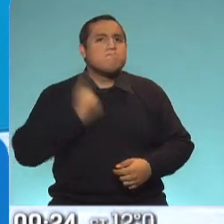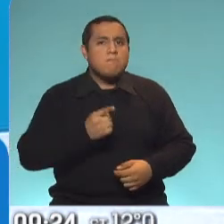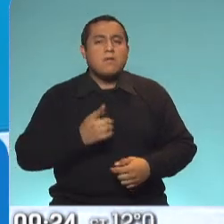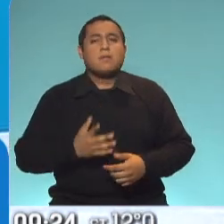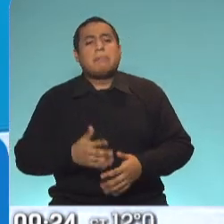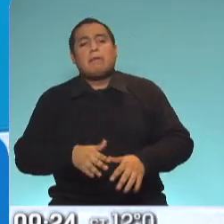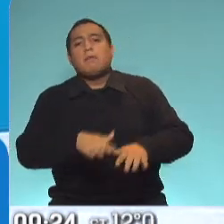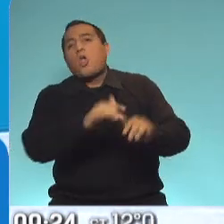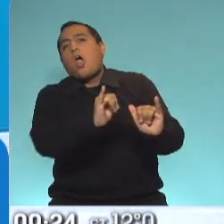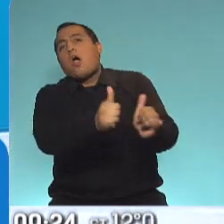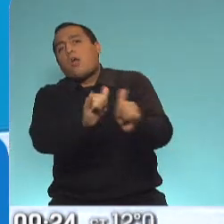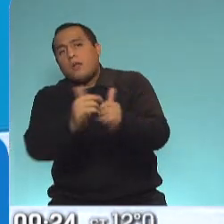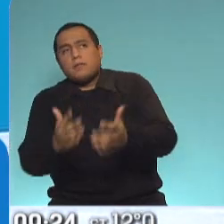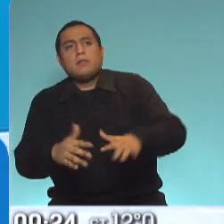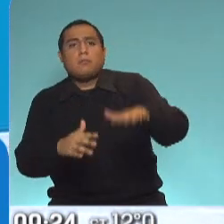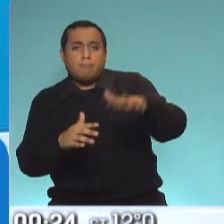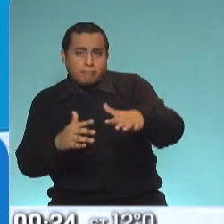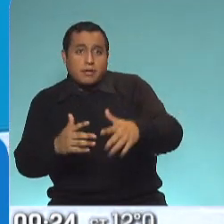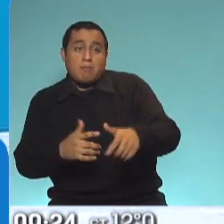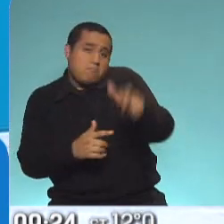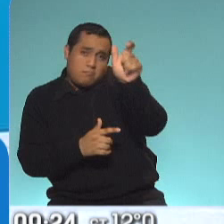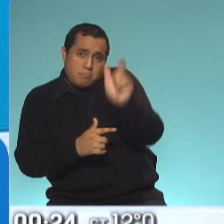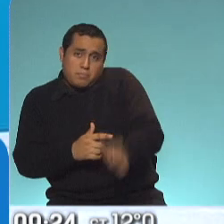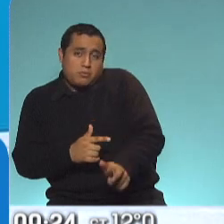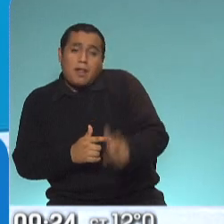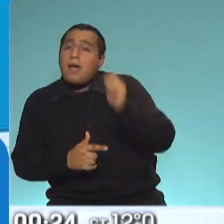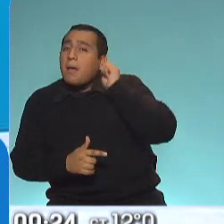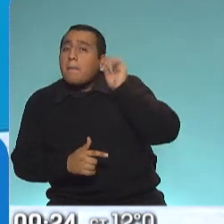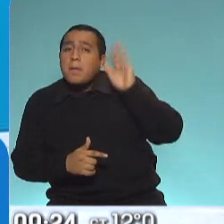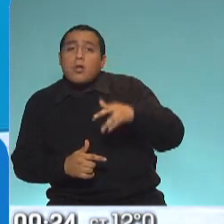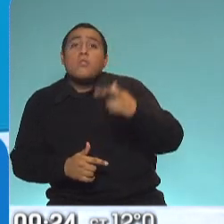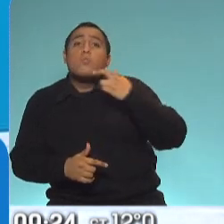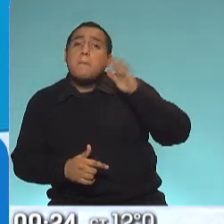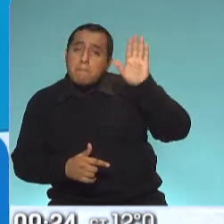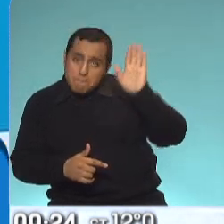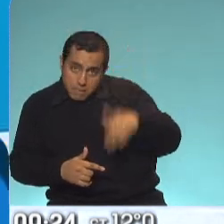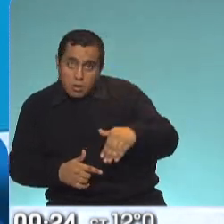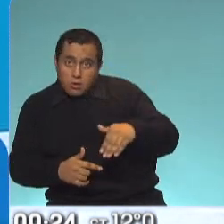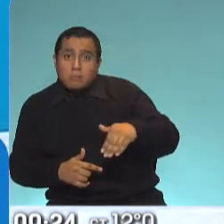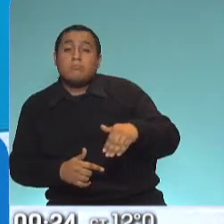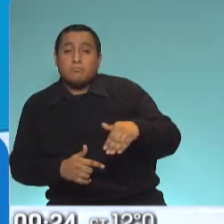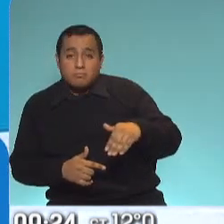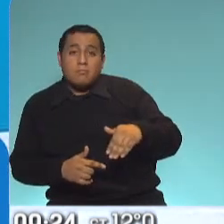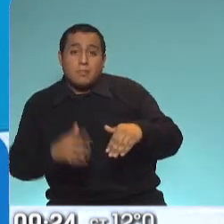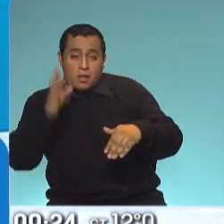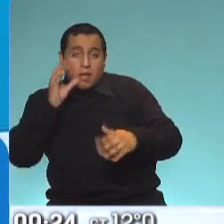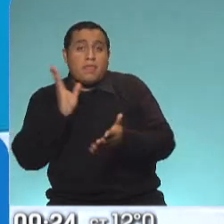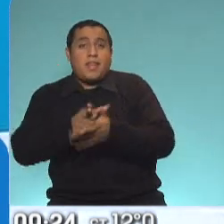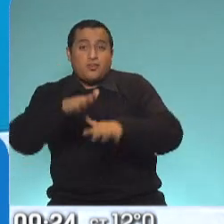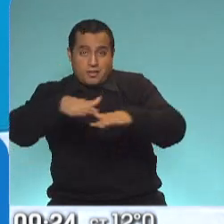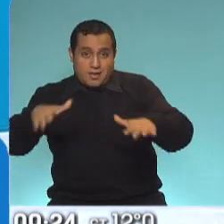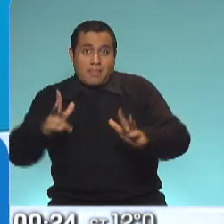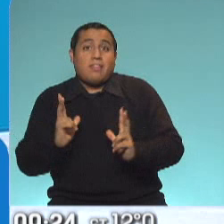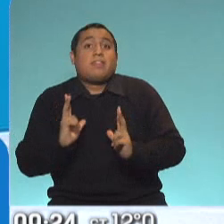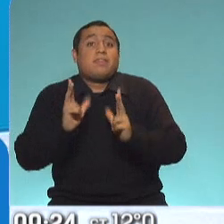un adolescente o a una persona menor de 19 años. Acuérdense que la Convención de los Derechos del Niño dice